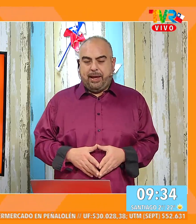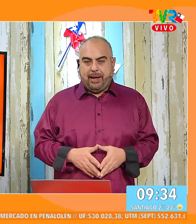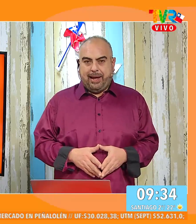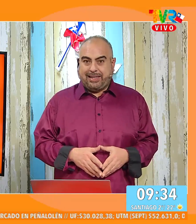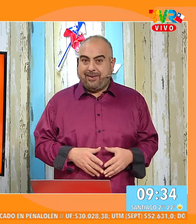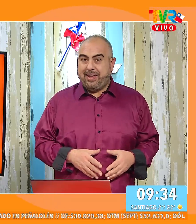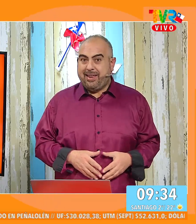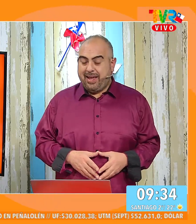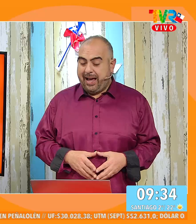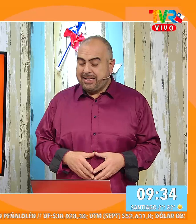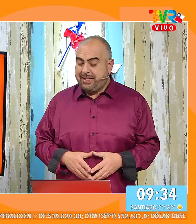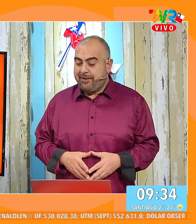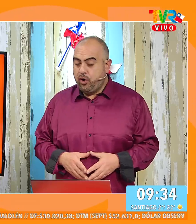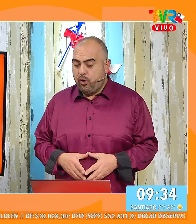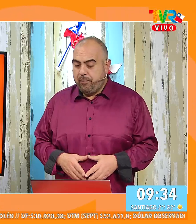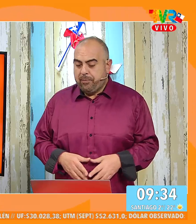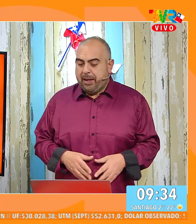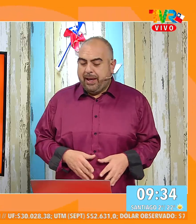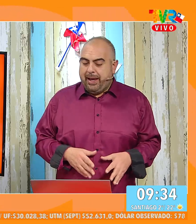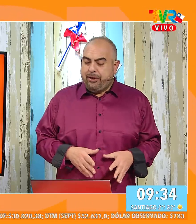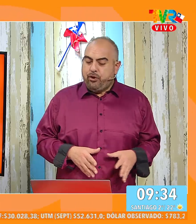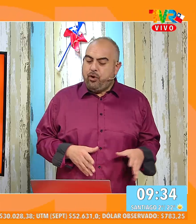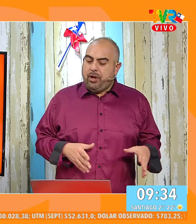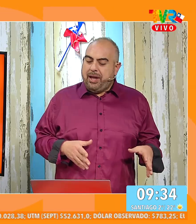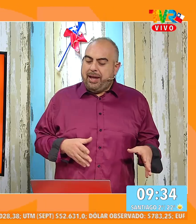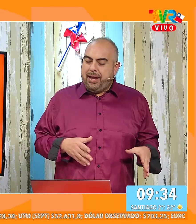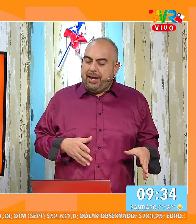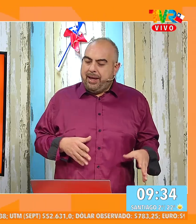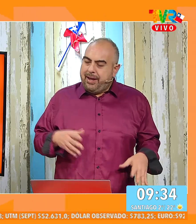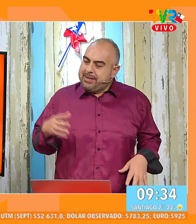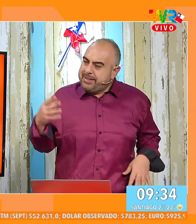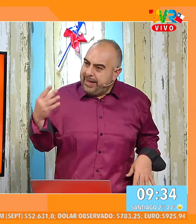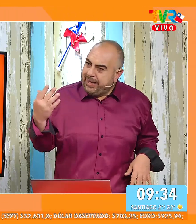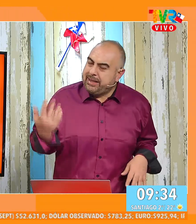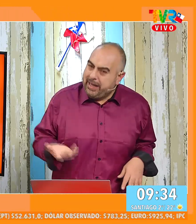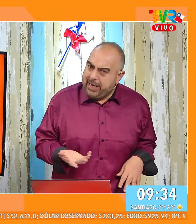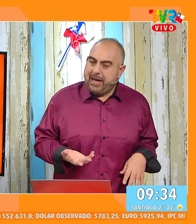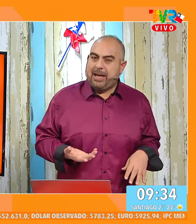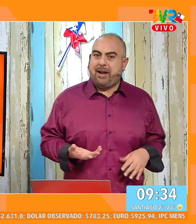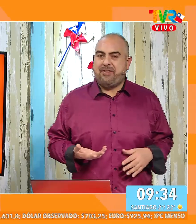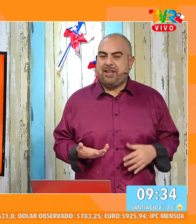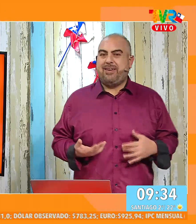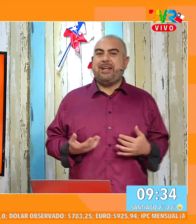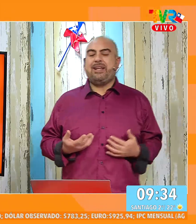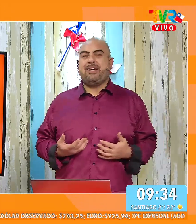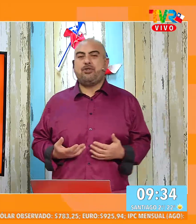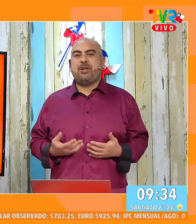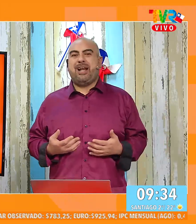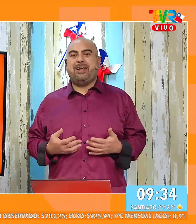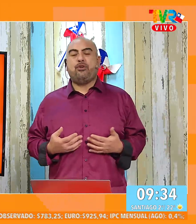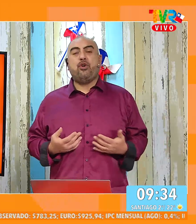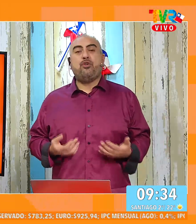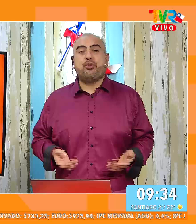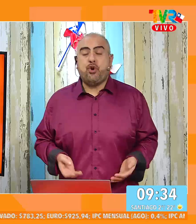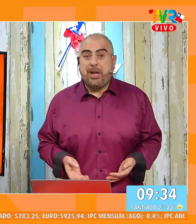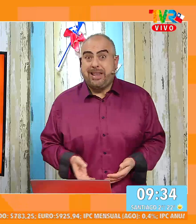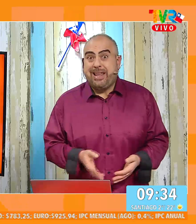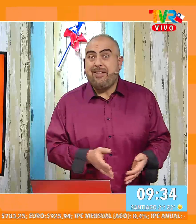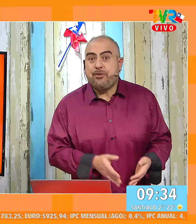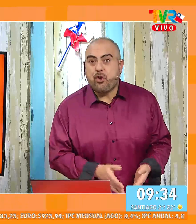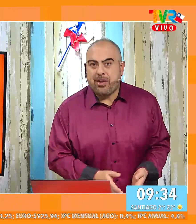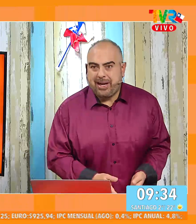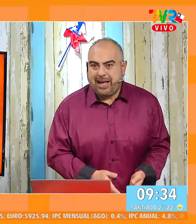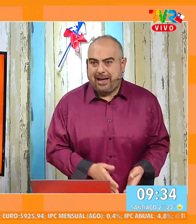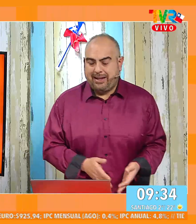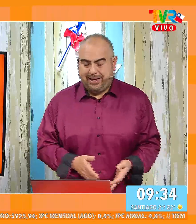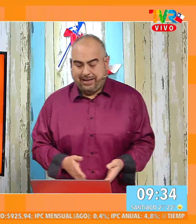a través de HBO. Esto se estrena en el Festival Internacional de Toronto y